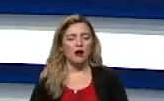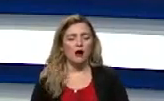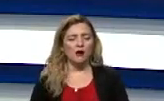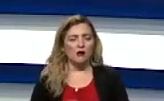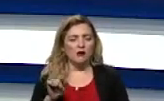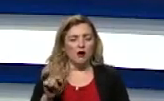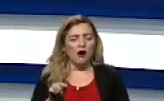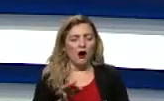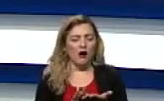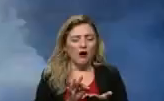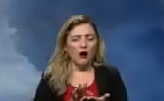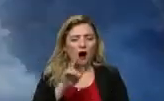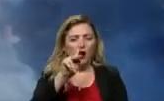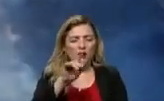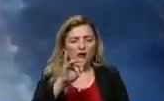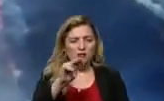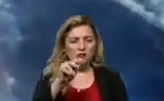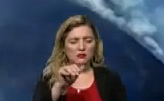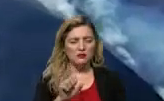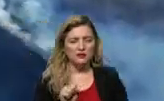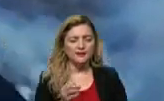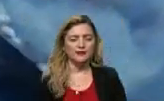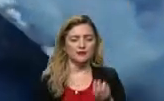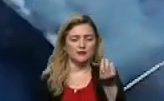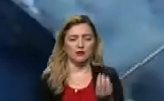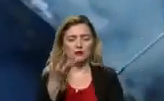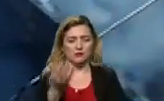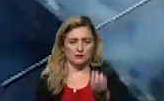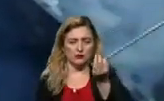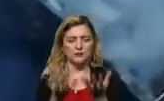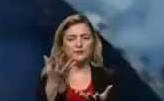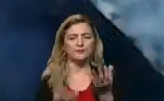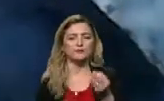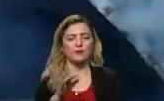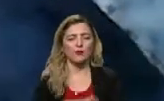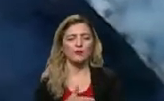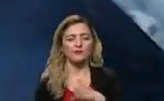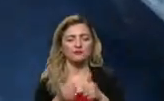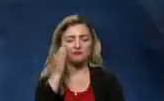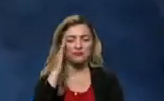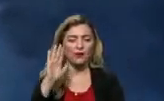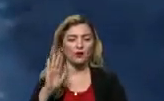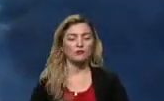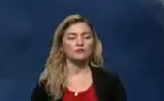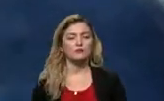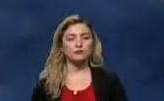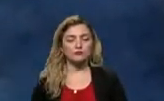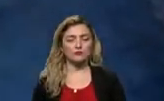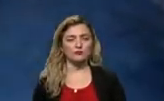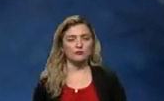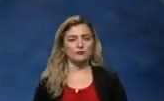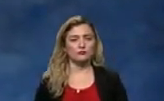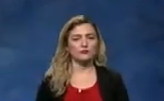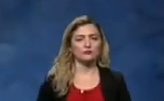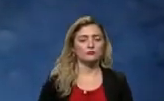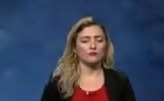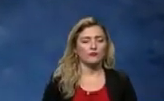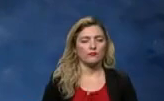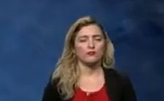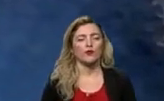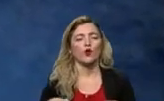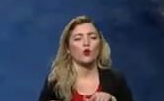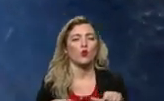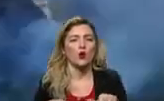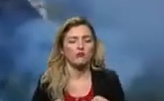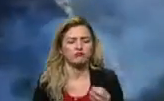en la provincia del oro un incendio forestal aún no se han podido determinar las causas de ese flagelo que consumió una amplia zona de pastizales